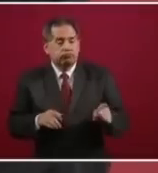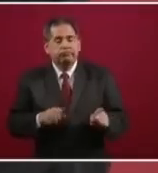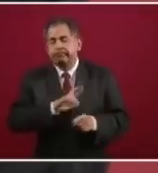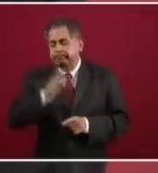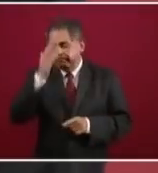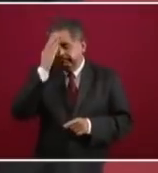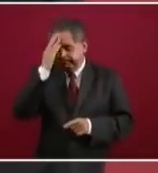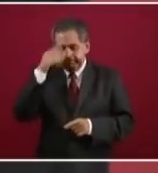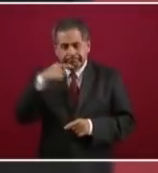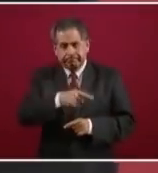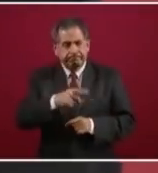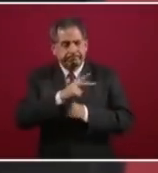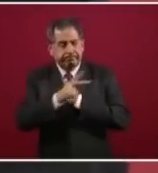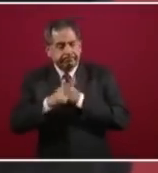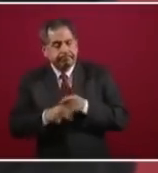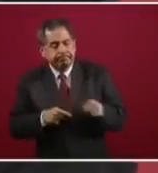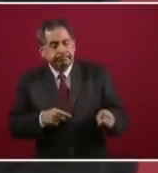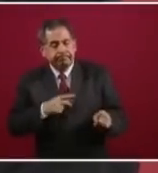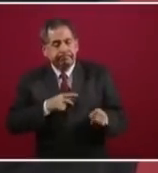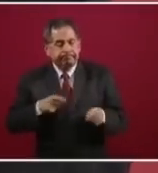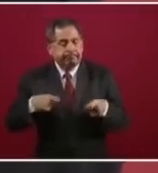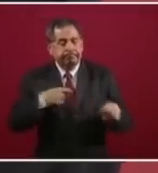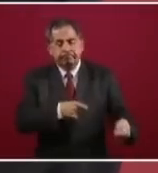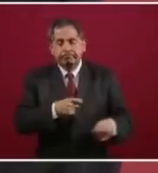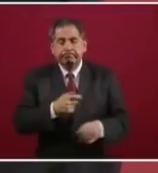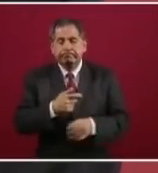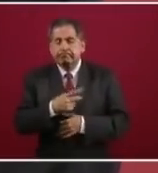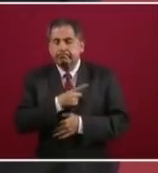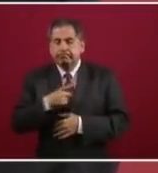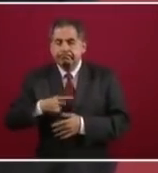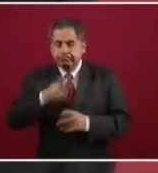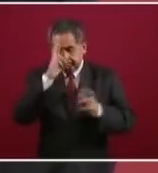reconoció que la nación le debía, cito,